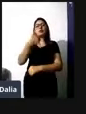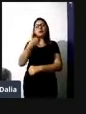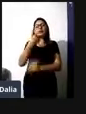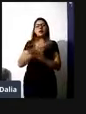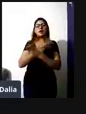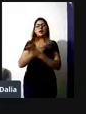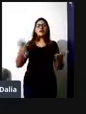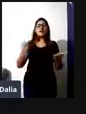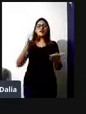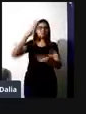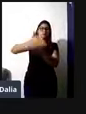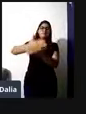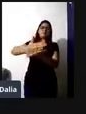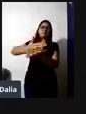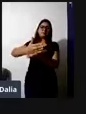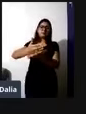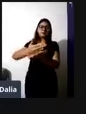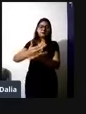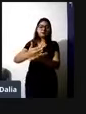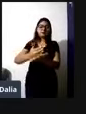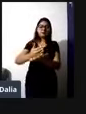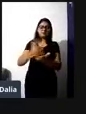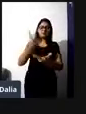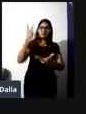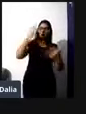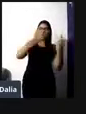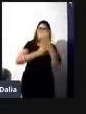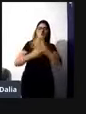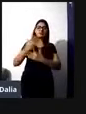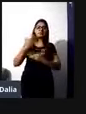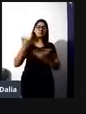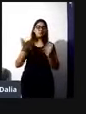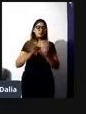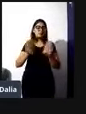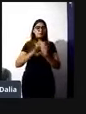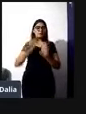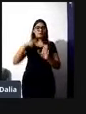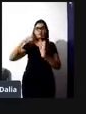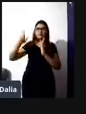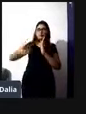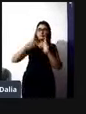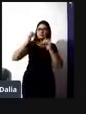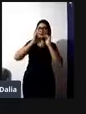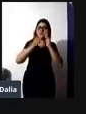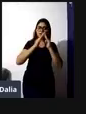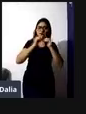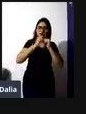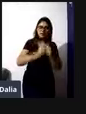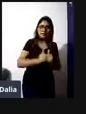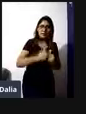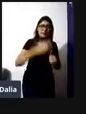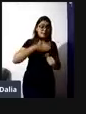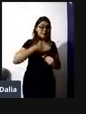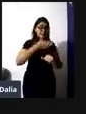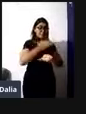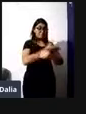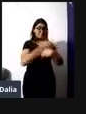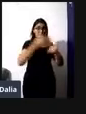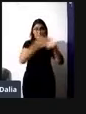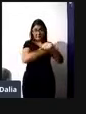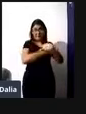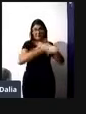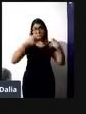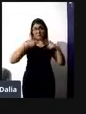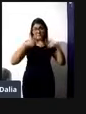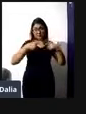en la vida nos regresa a casa para convivir con quienes vivimos, o por lo menos con quienes